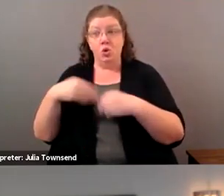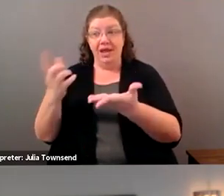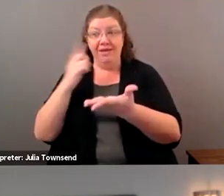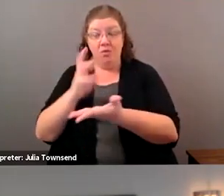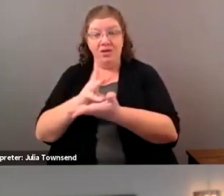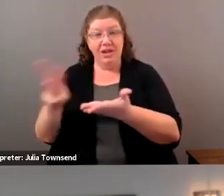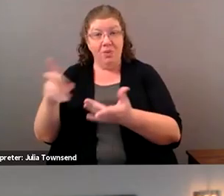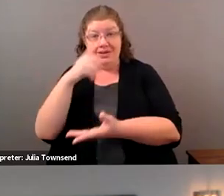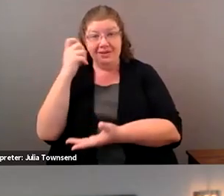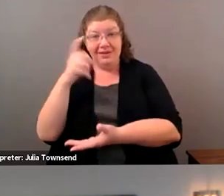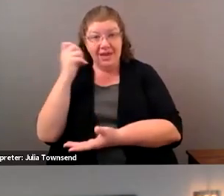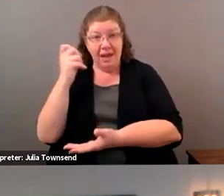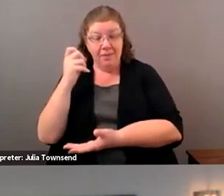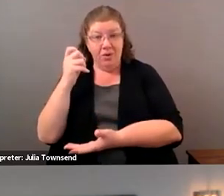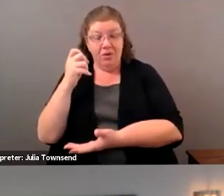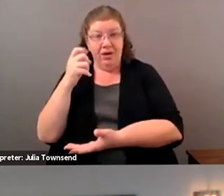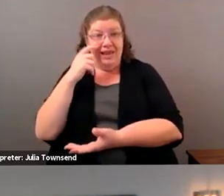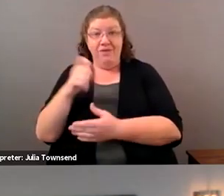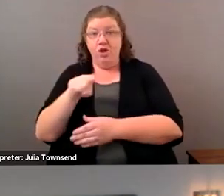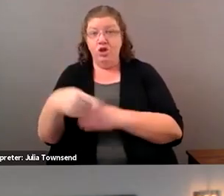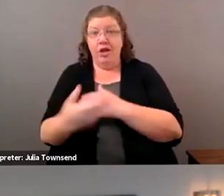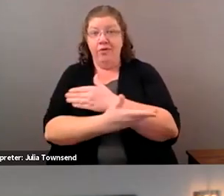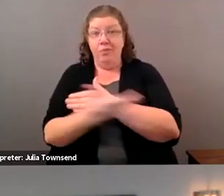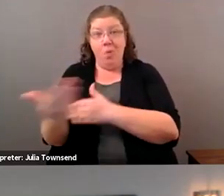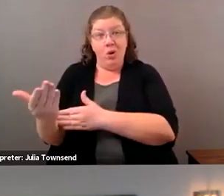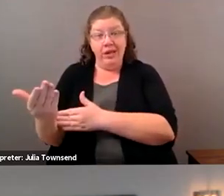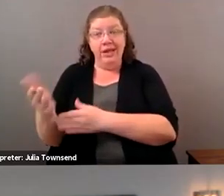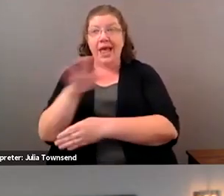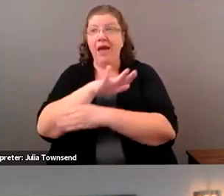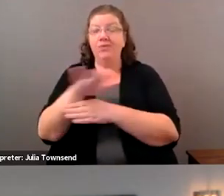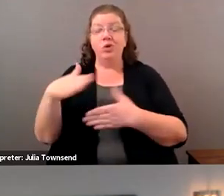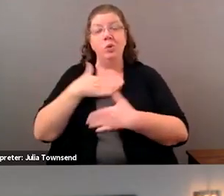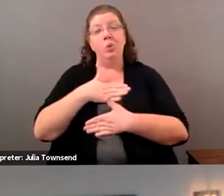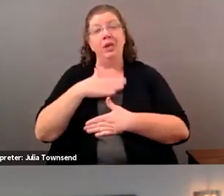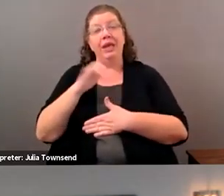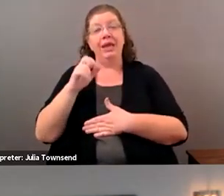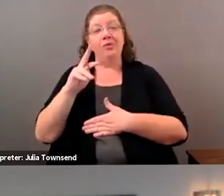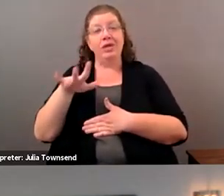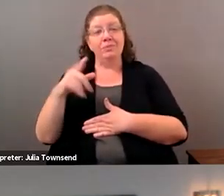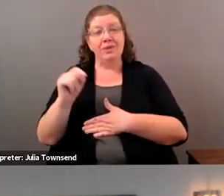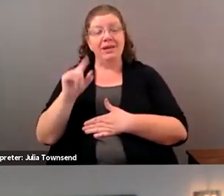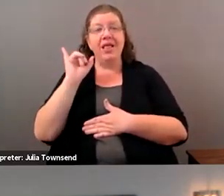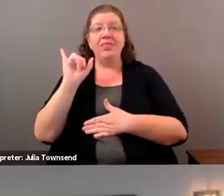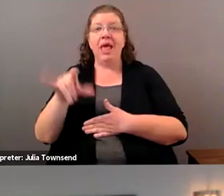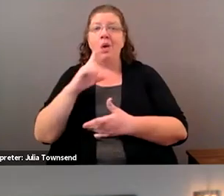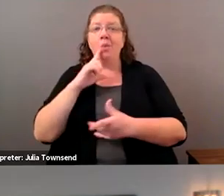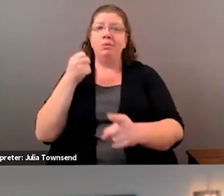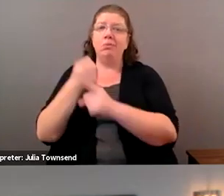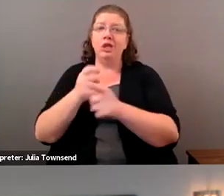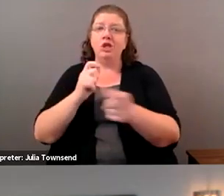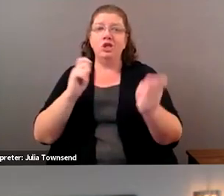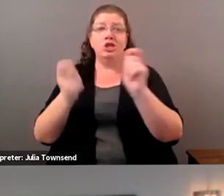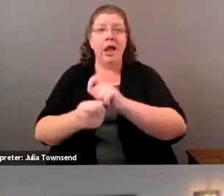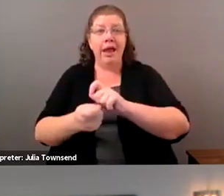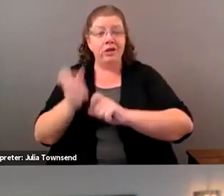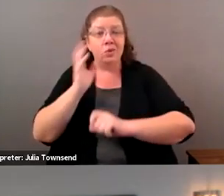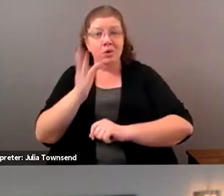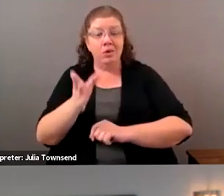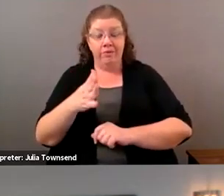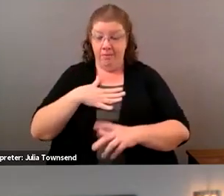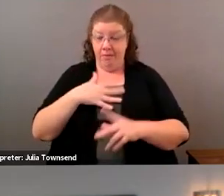semanas inclusive en las mañanas si pudiesen hacer tardes de enriquecimiento historia una diferencia significativa y